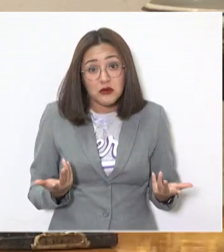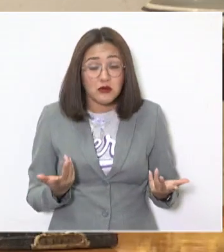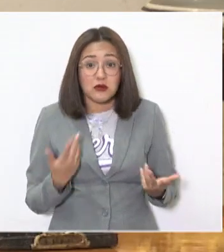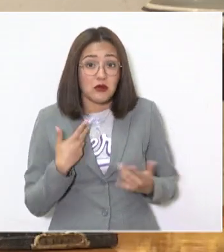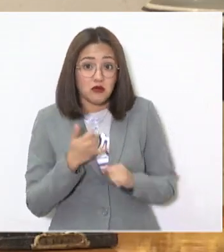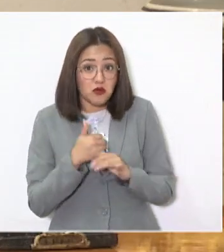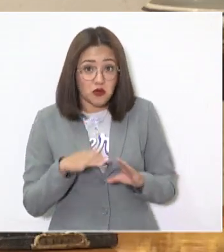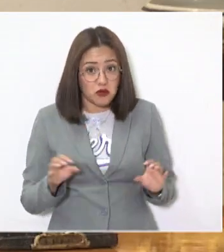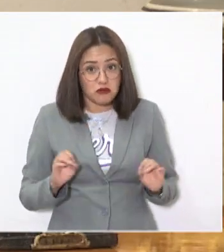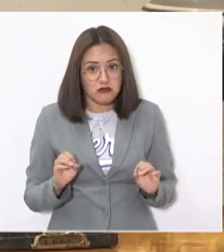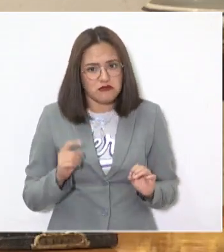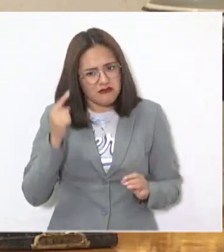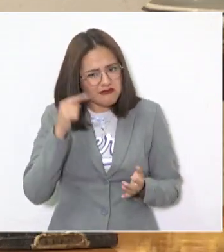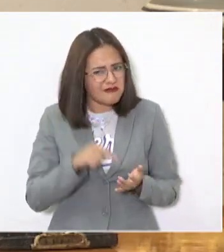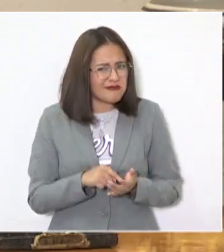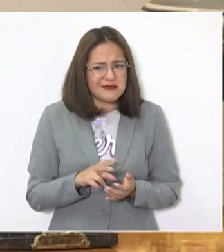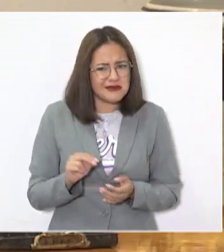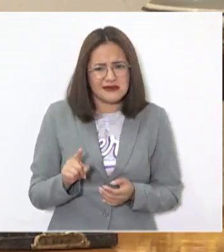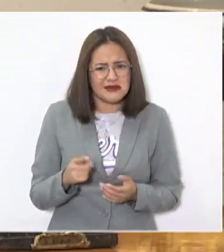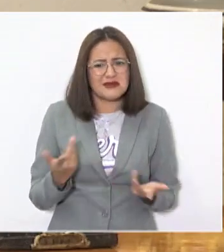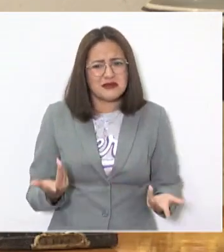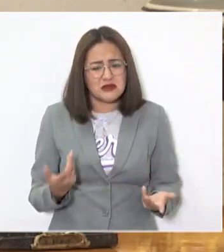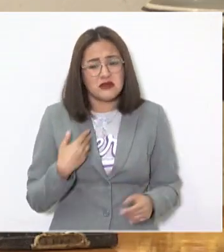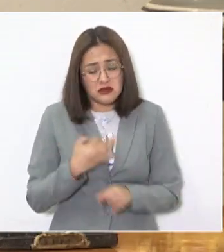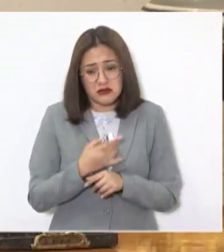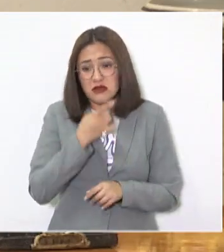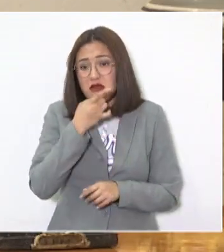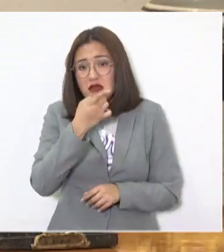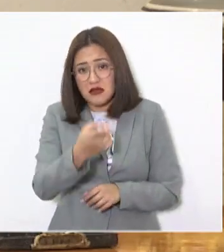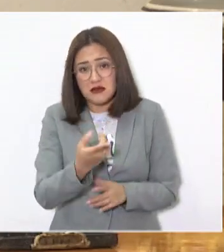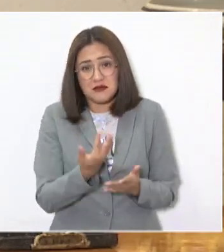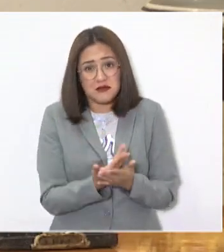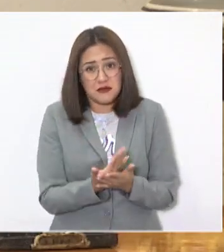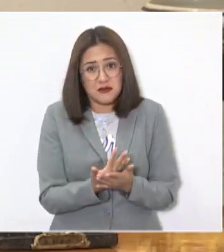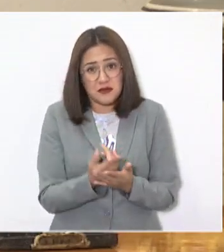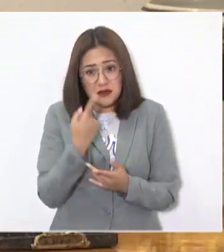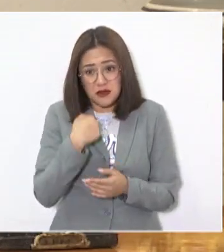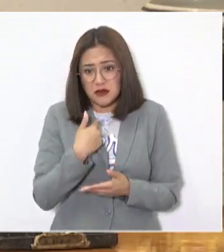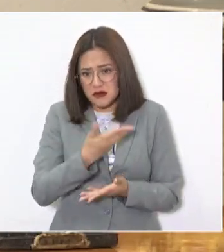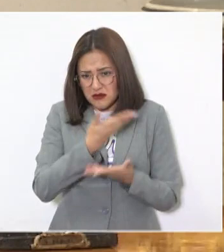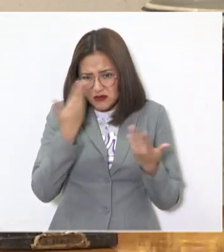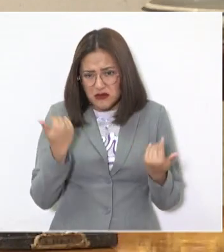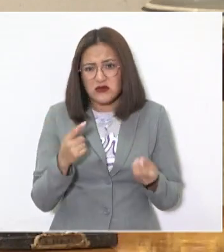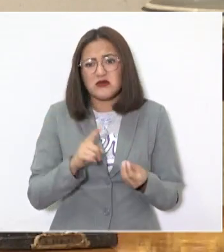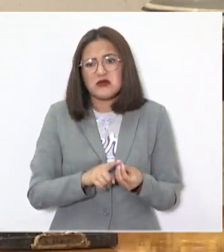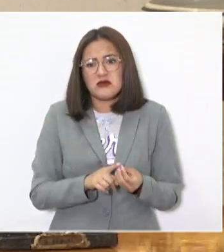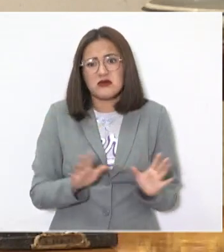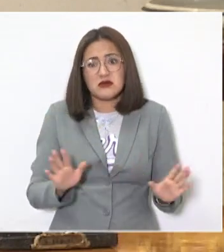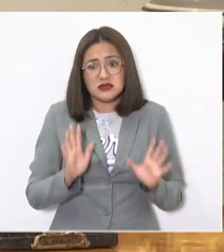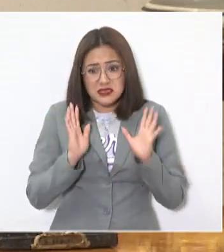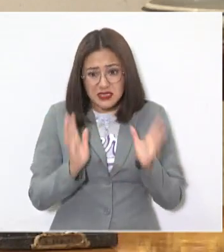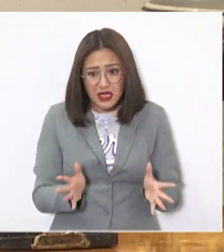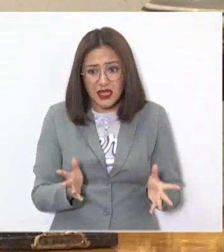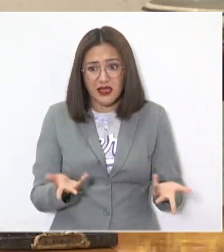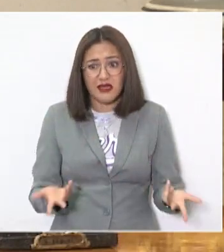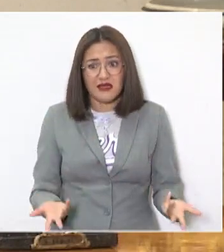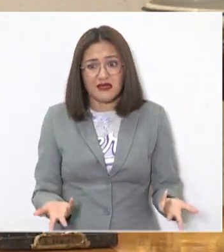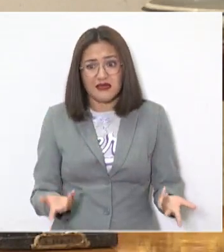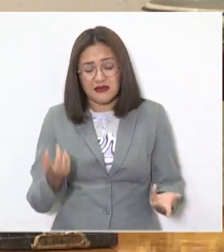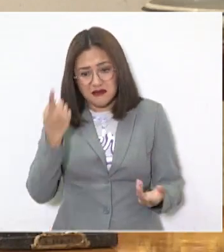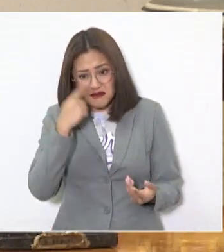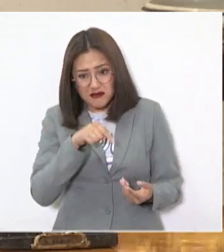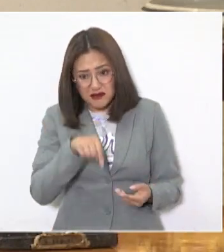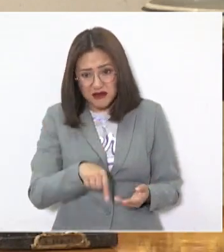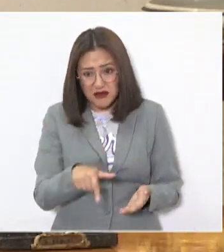tengo información, pues ahorita misma te digo, pero yo hasta donde sé no estamos construyendo ninguna